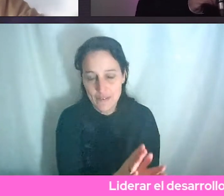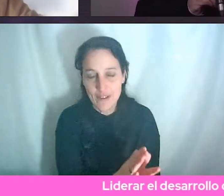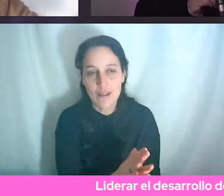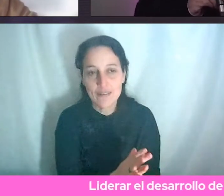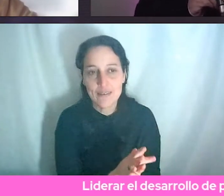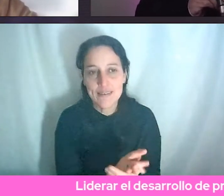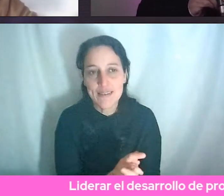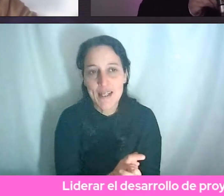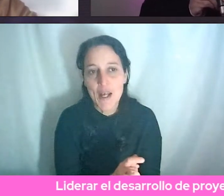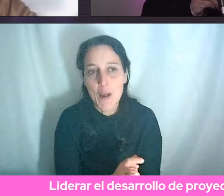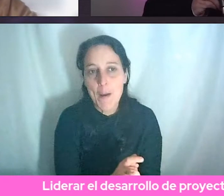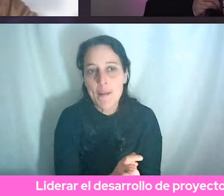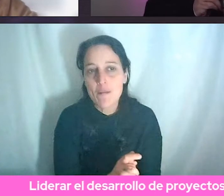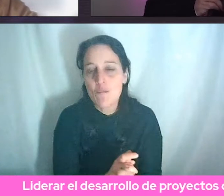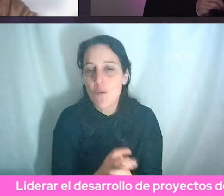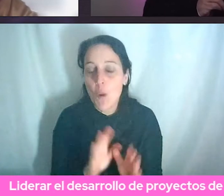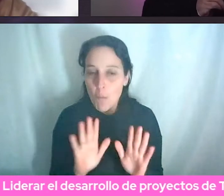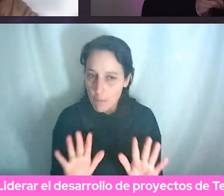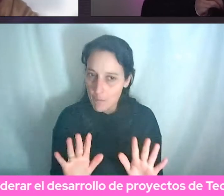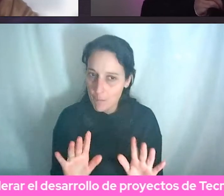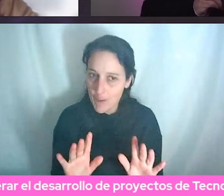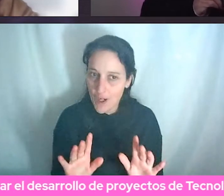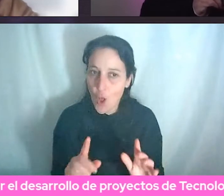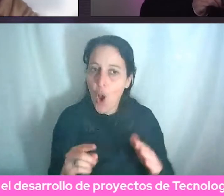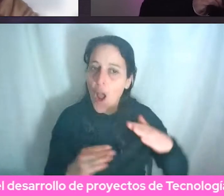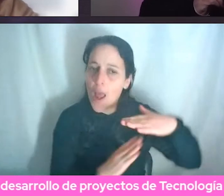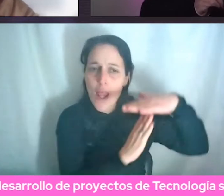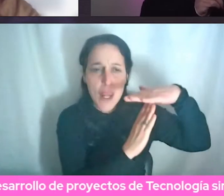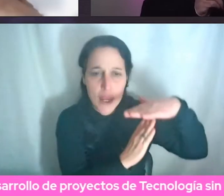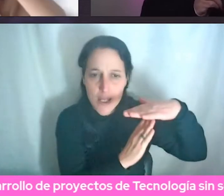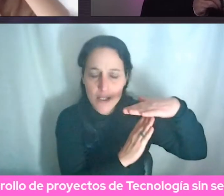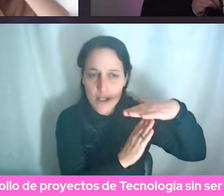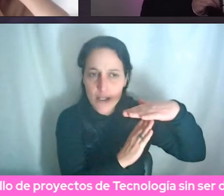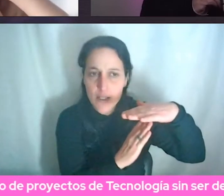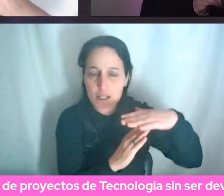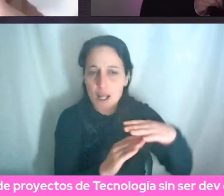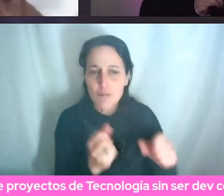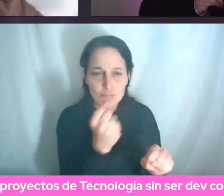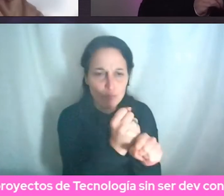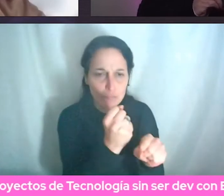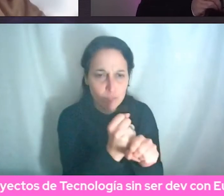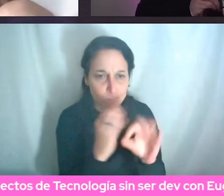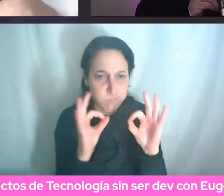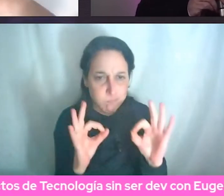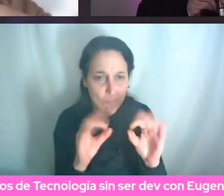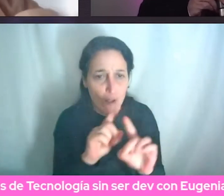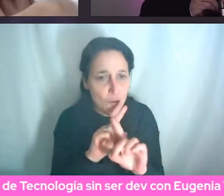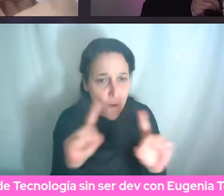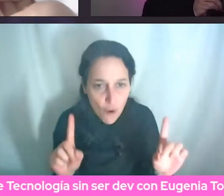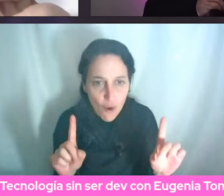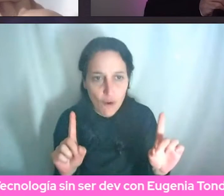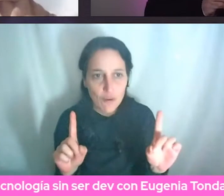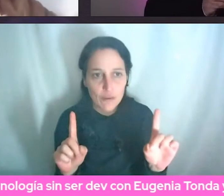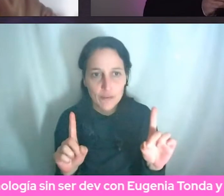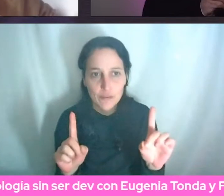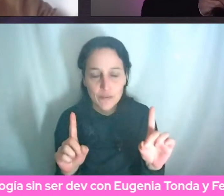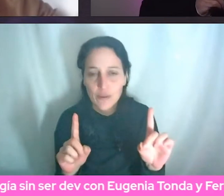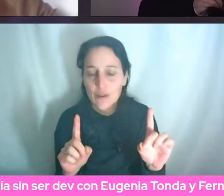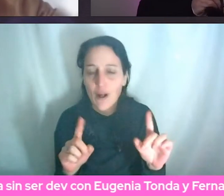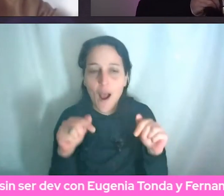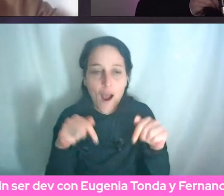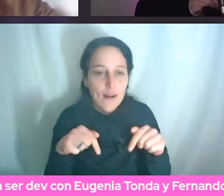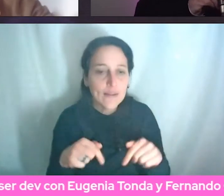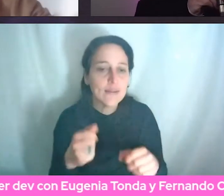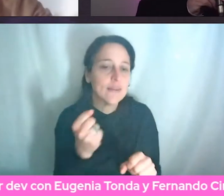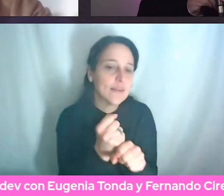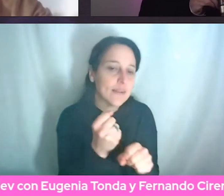el líder no va a llevar adelante toda la organización, es esto. Es muy importante que se tenga en cuenta que va a haber una co-construcción. Al menos es